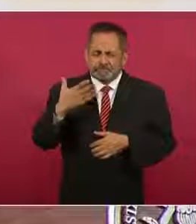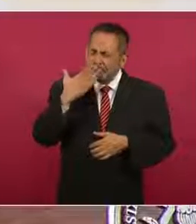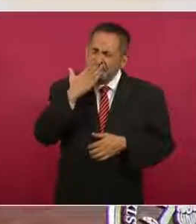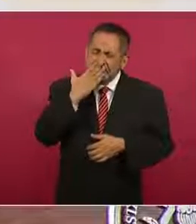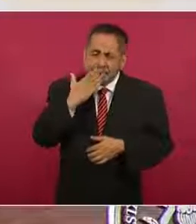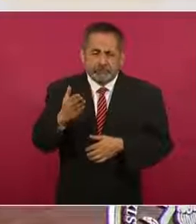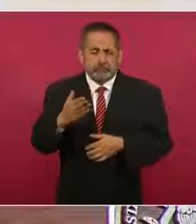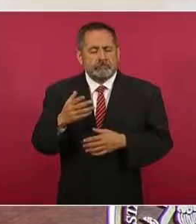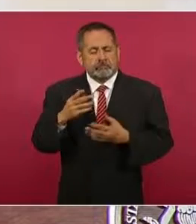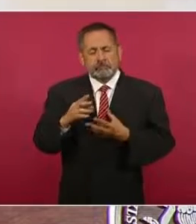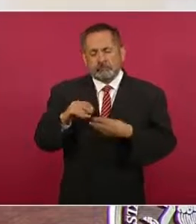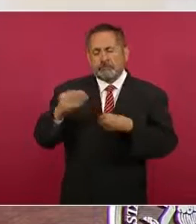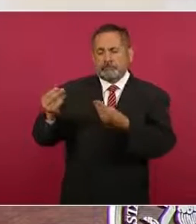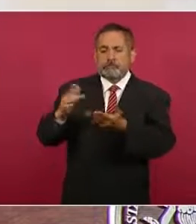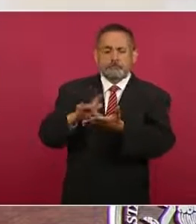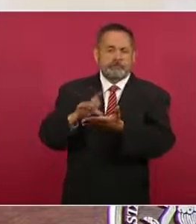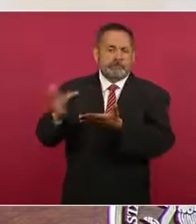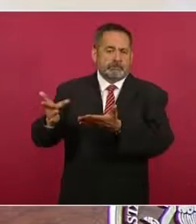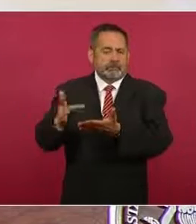que le agradecemos mucho.